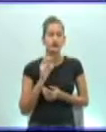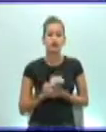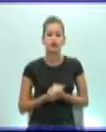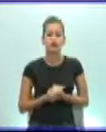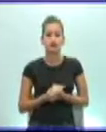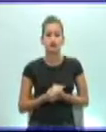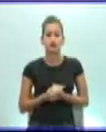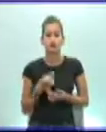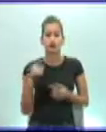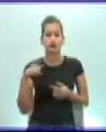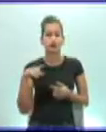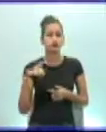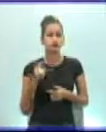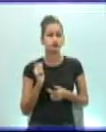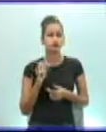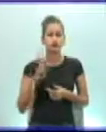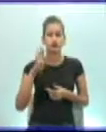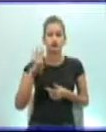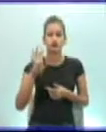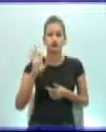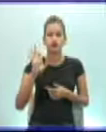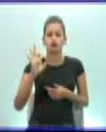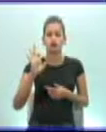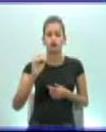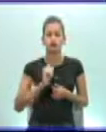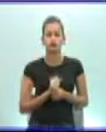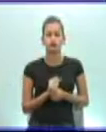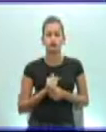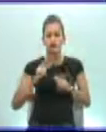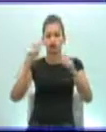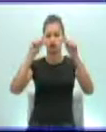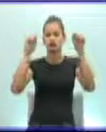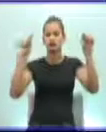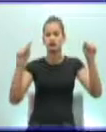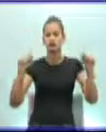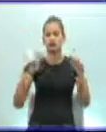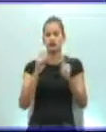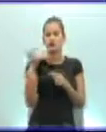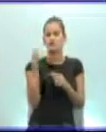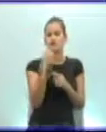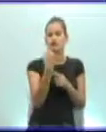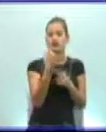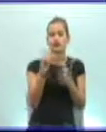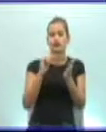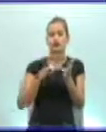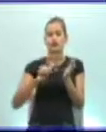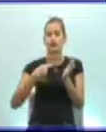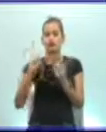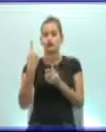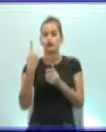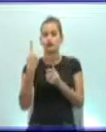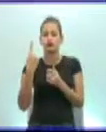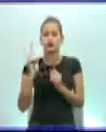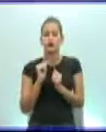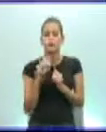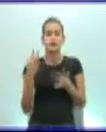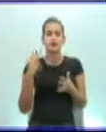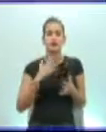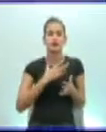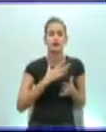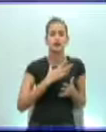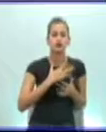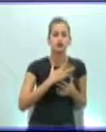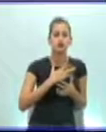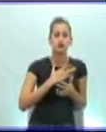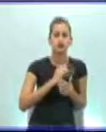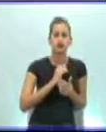ejemplo. El intervalo desde menos 1 a 1 es subconjunto de los números racionales. Interesante